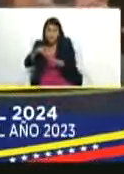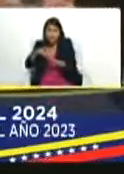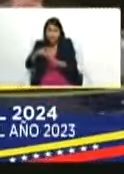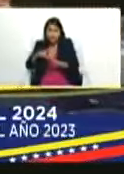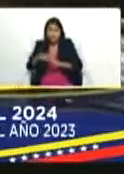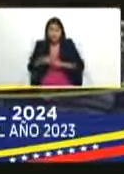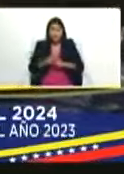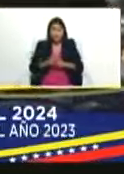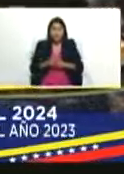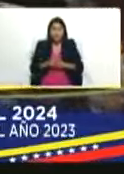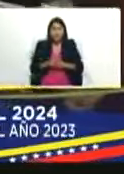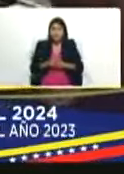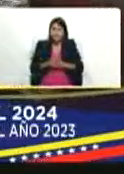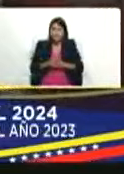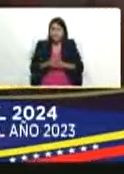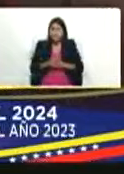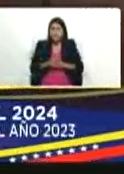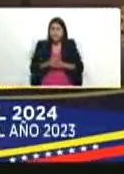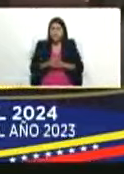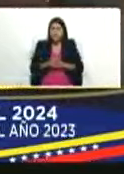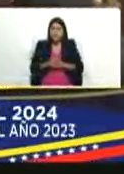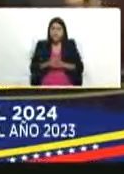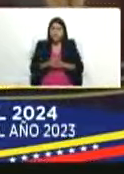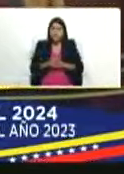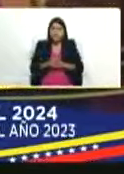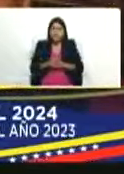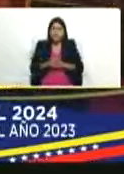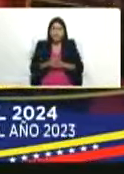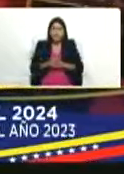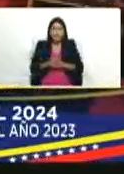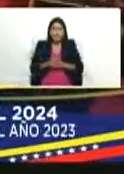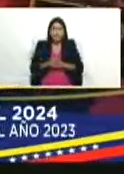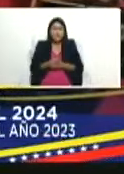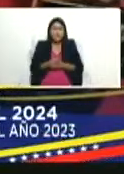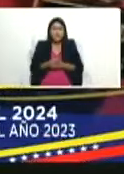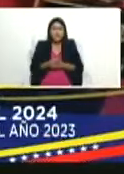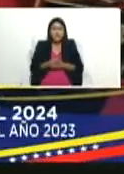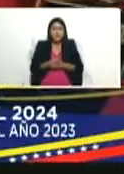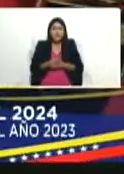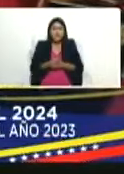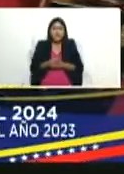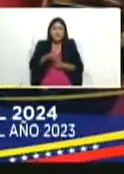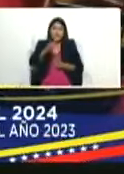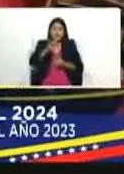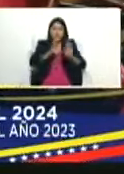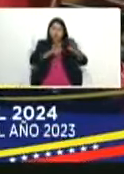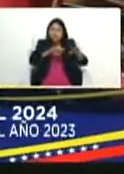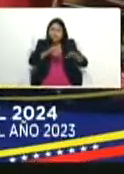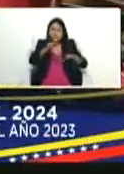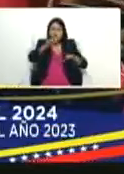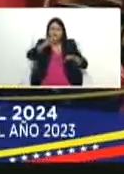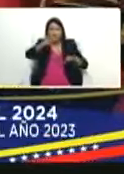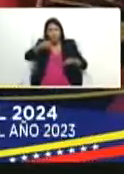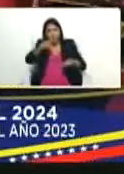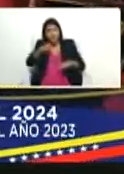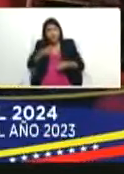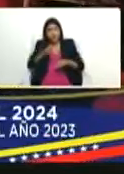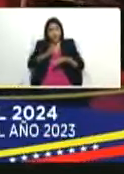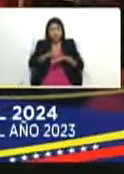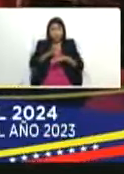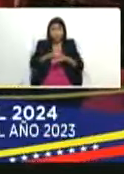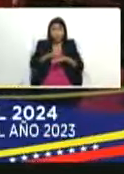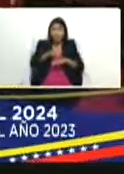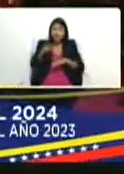poner como prioridad al pueblo al cual se debe el Tribunal Supremo de Justicia. Afirmaba que el